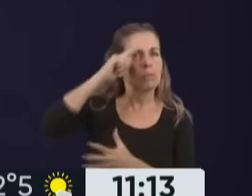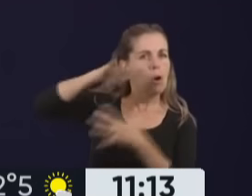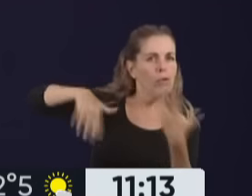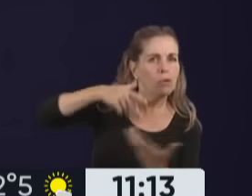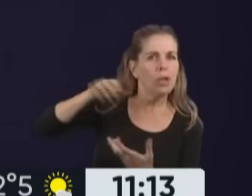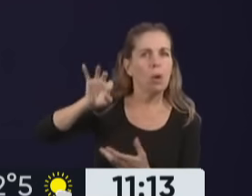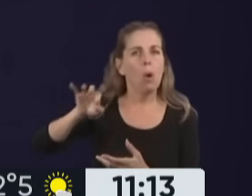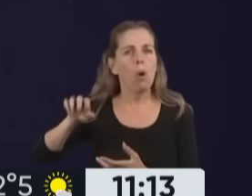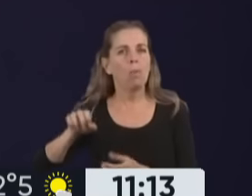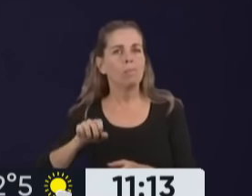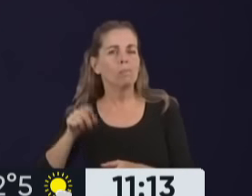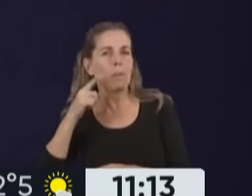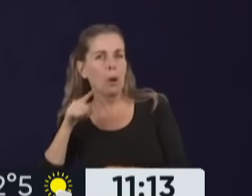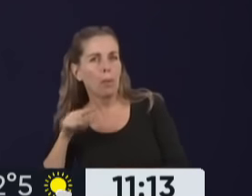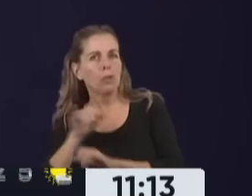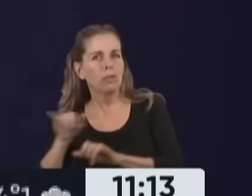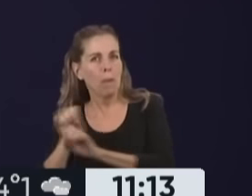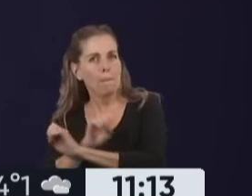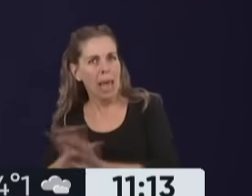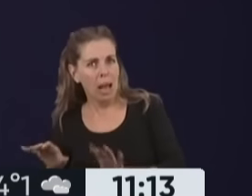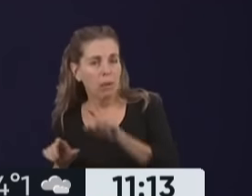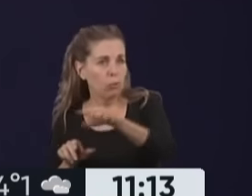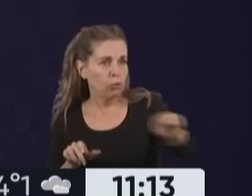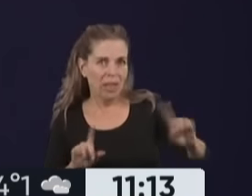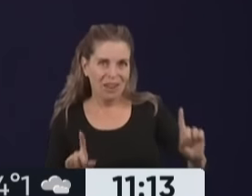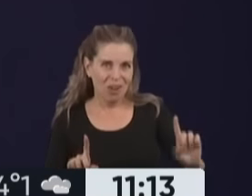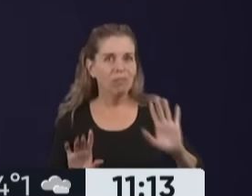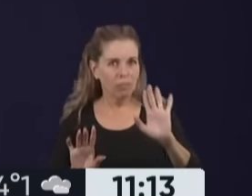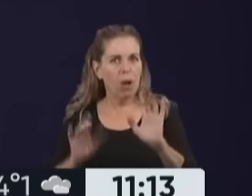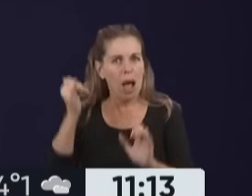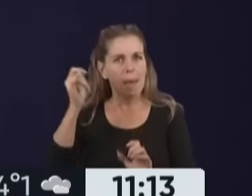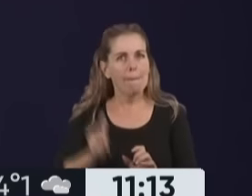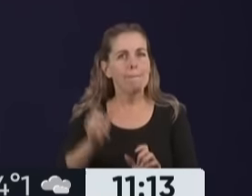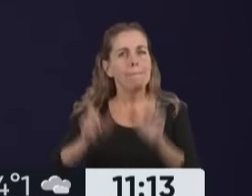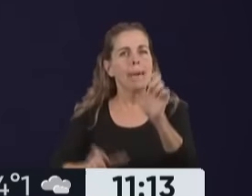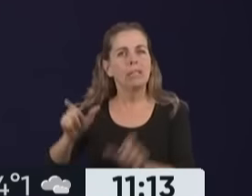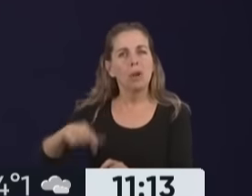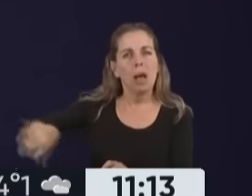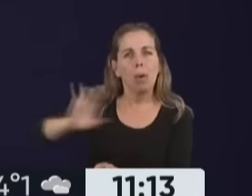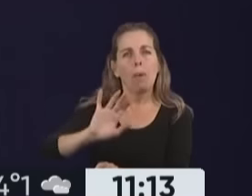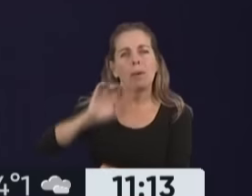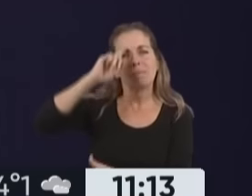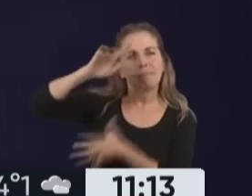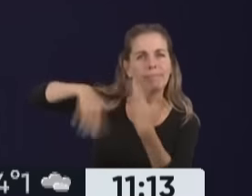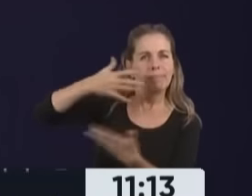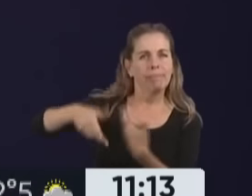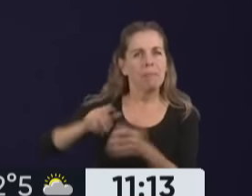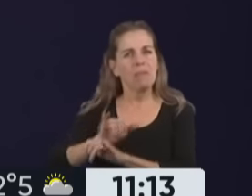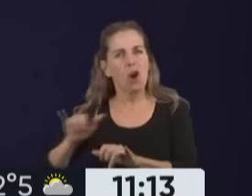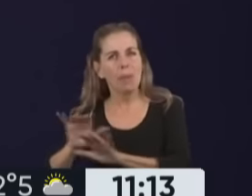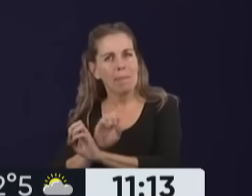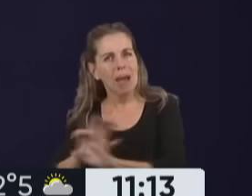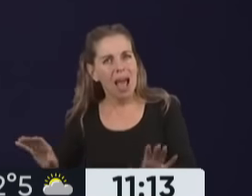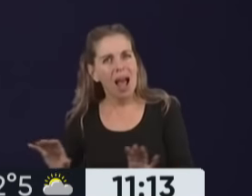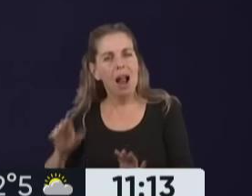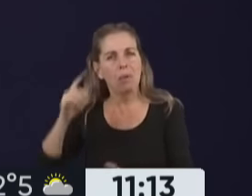informar, no lo digo por supuesto por los presentes acá, ¿no?, sino que lo digo por otros sectores que mal informan,